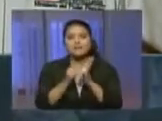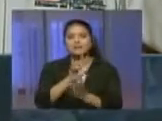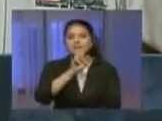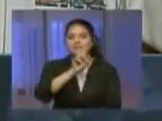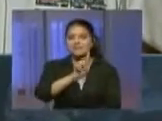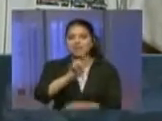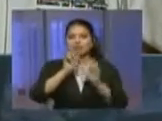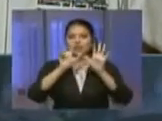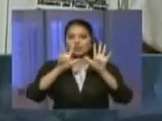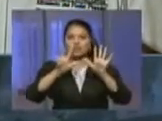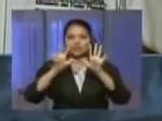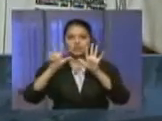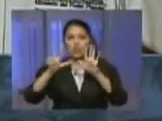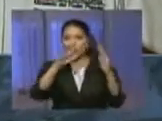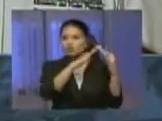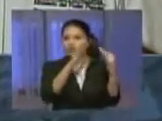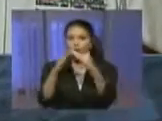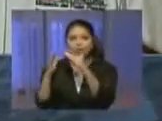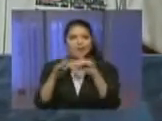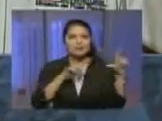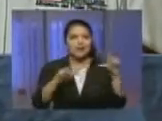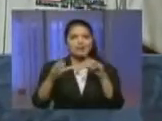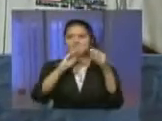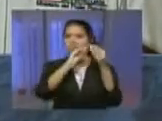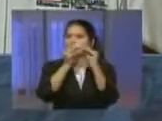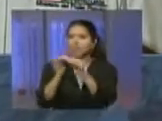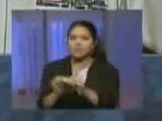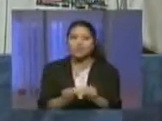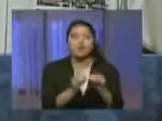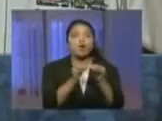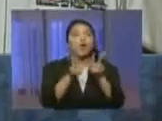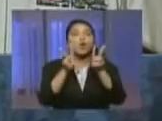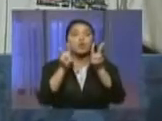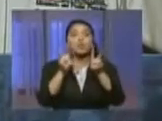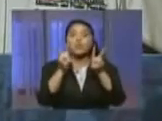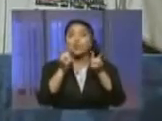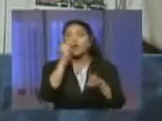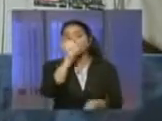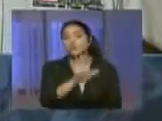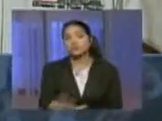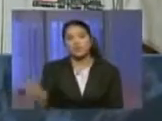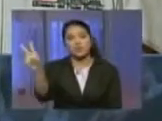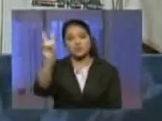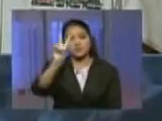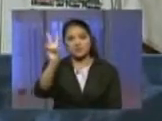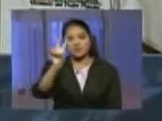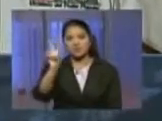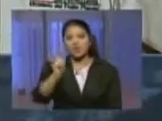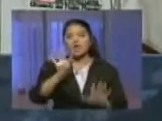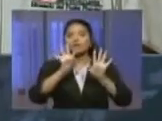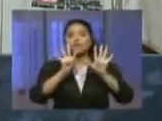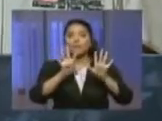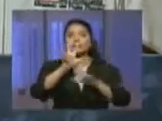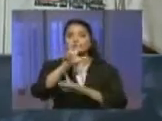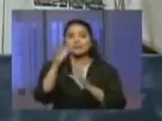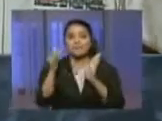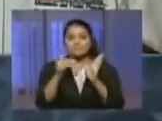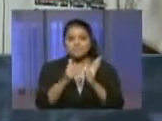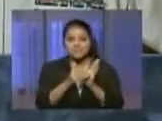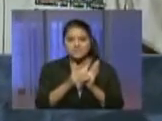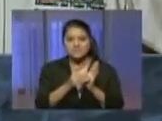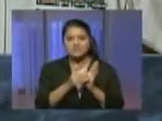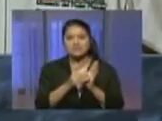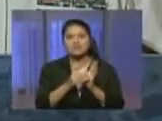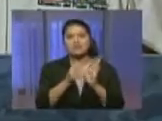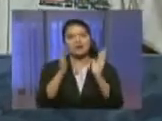93,18 viviendas rehabilitadas como nuevas a nivel nacional 93,000